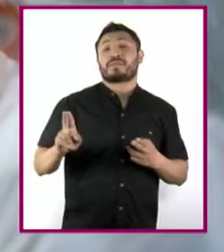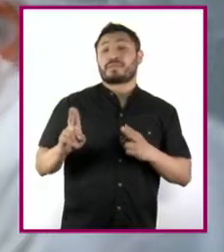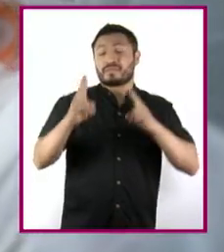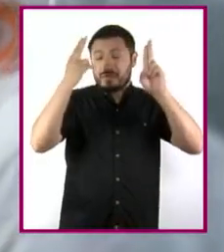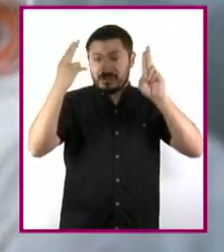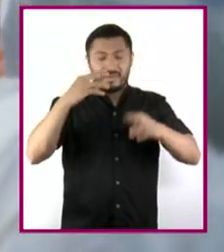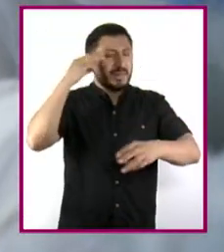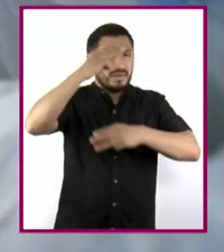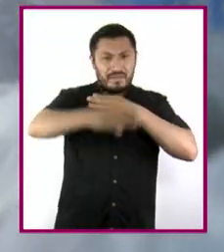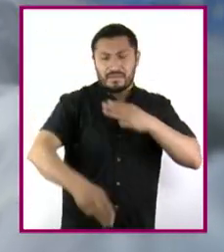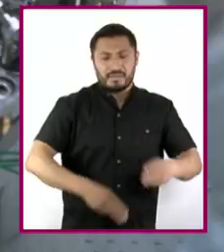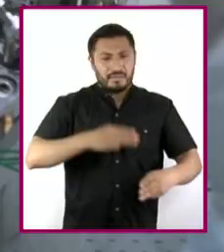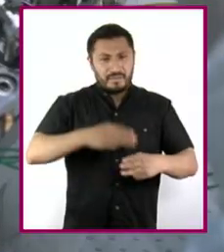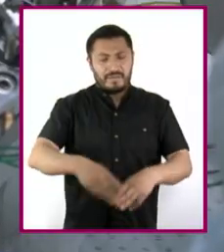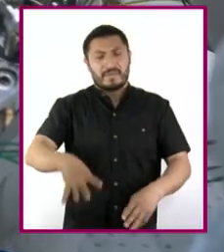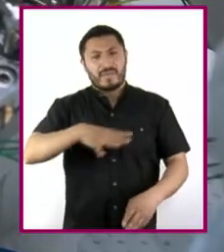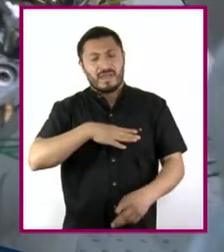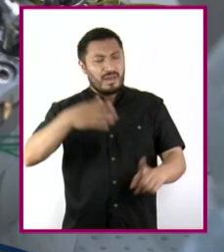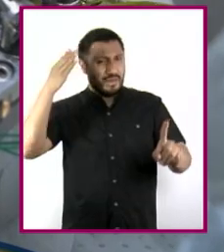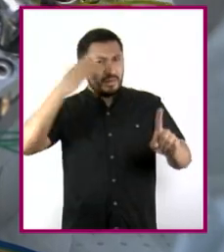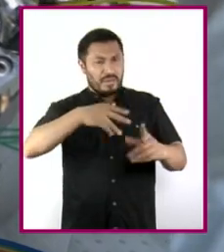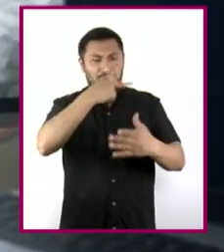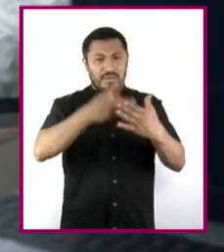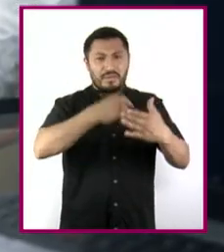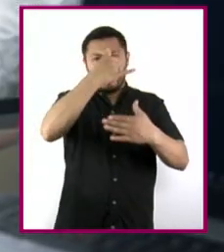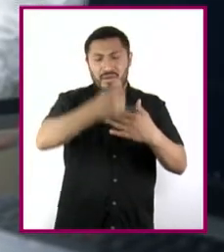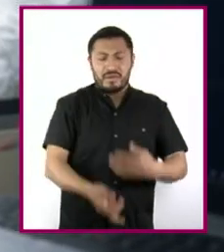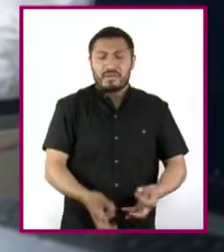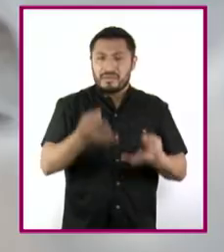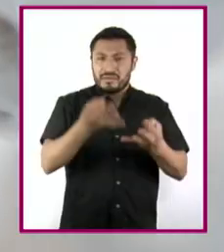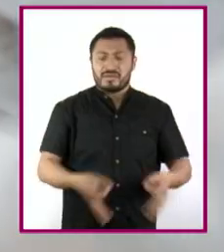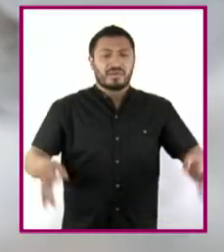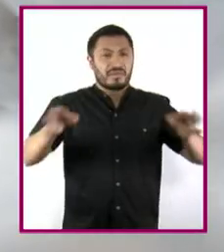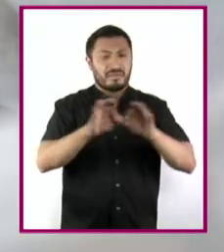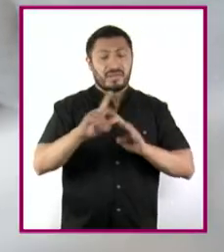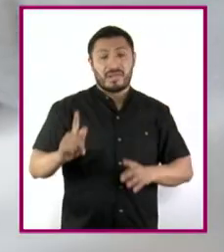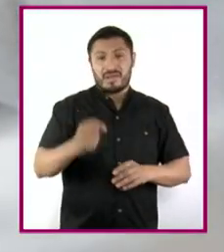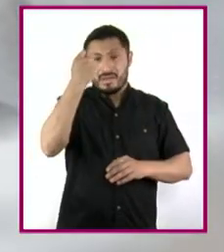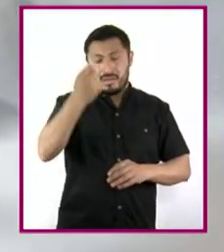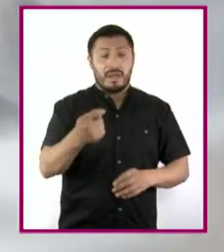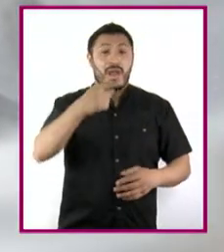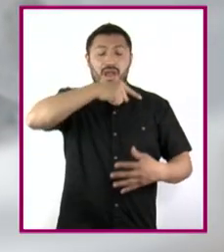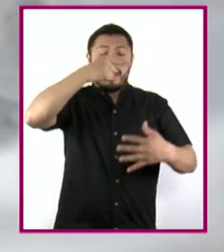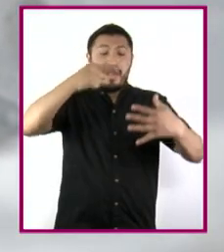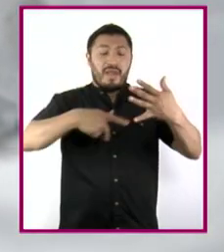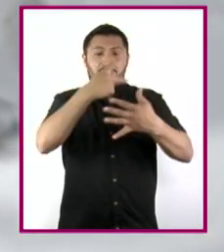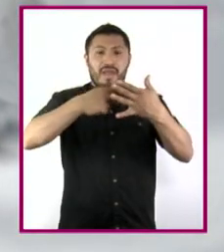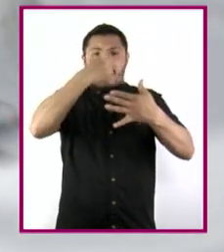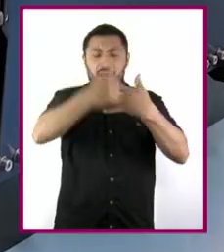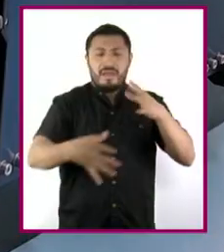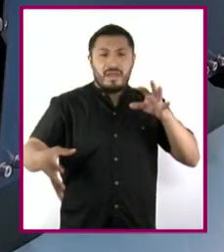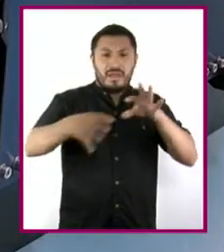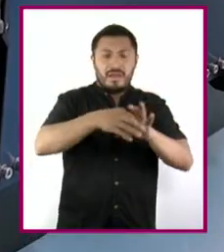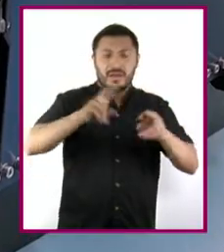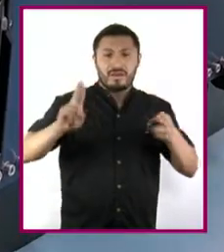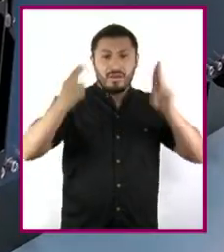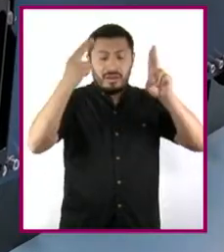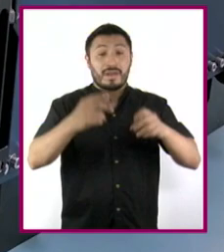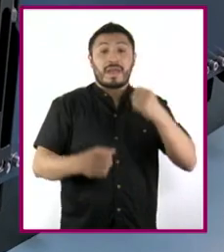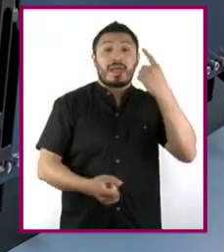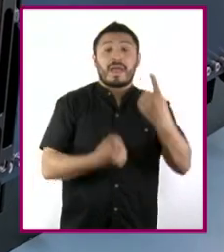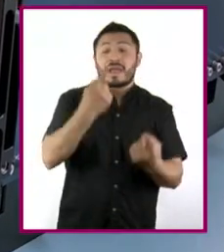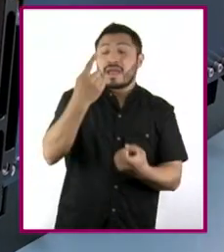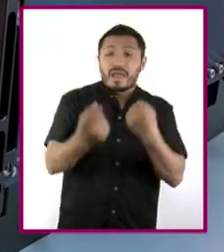en todo el mundo tienen ambiciosos proyectos con esta tecnología. Varios de ellos en conjunto con universidades y en